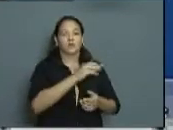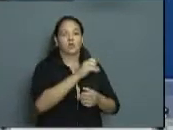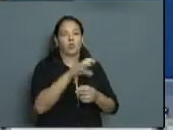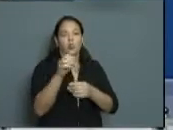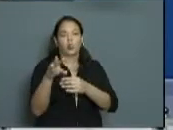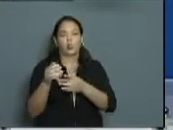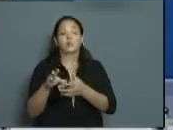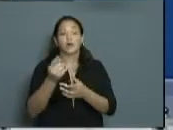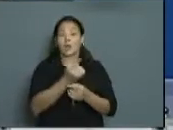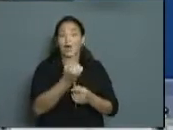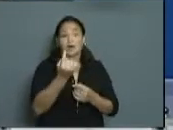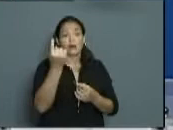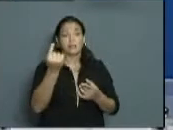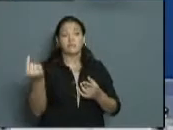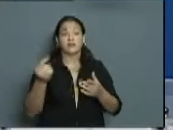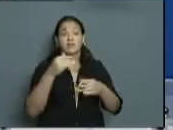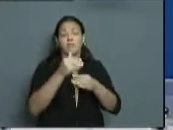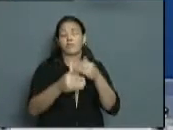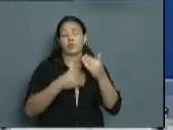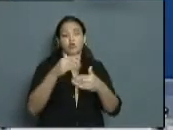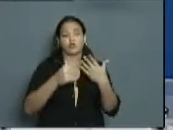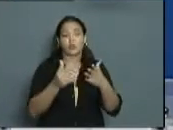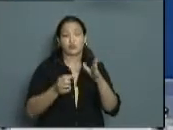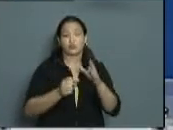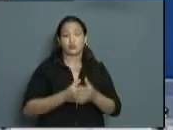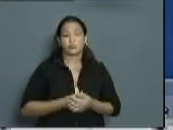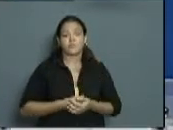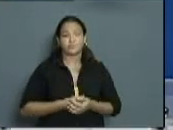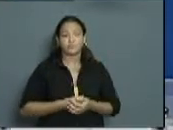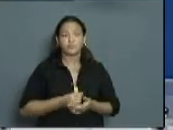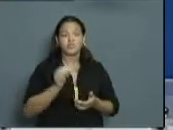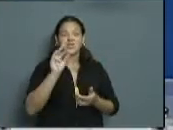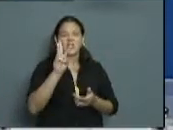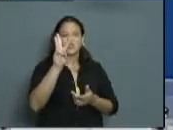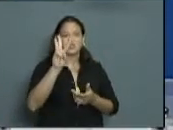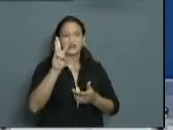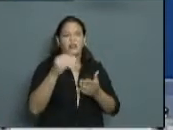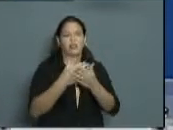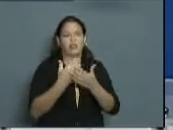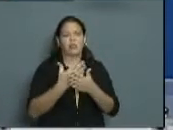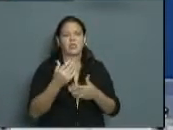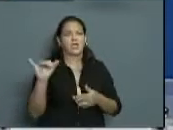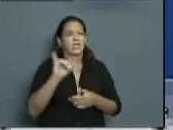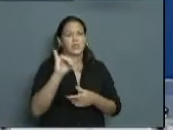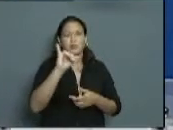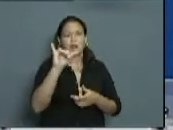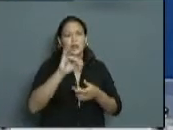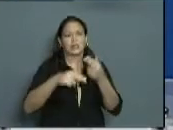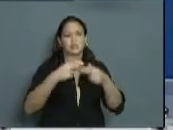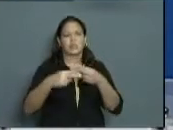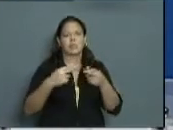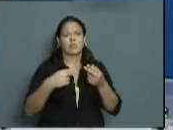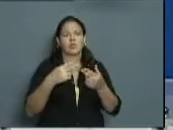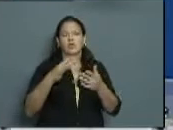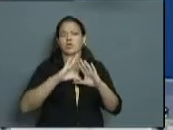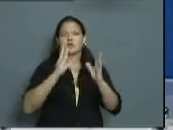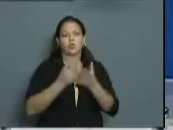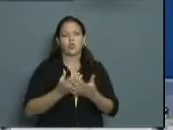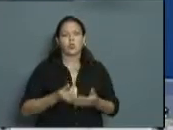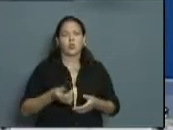cual. Está diseñado que suceda esta vacunación en 3 días, es decir, a manera de campaña, como hacemos el antipolio, que estamos acostumbrados en el país a